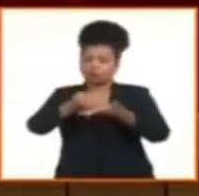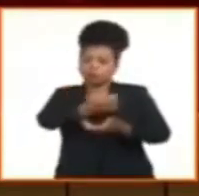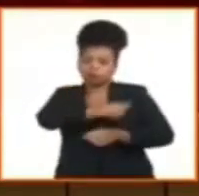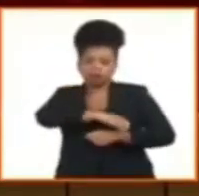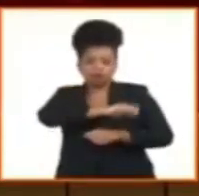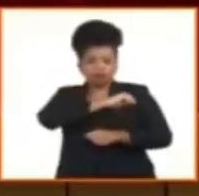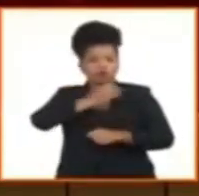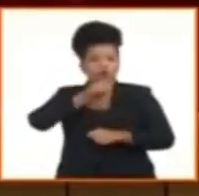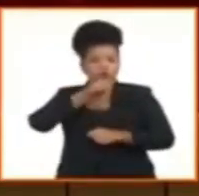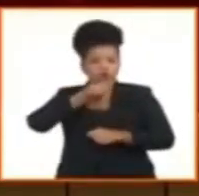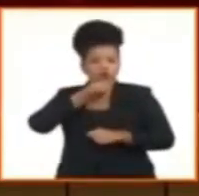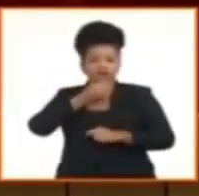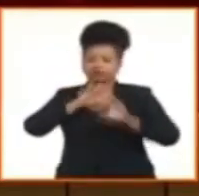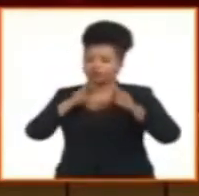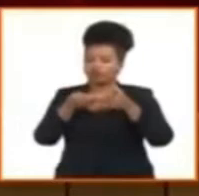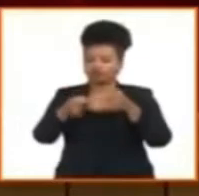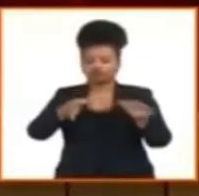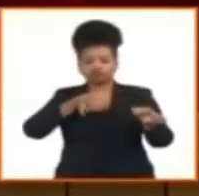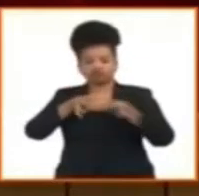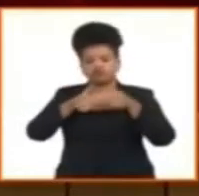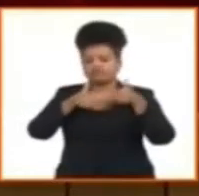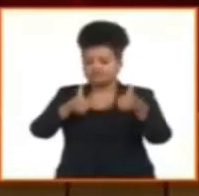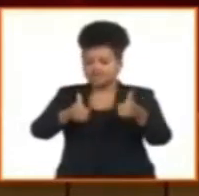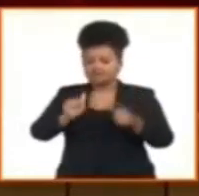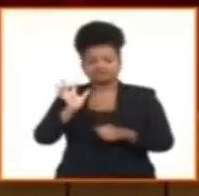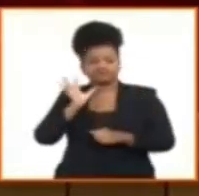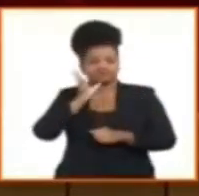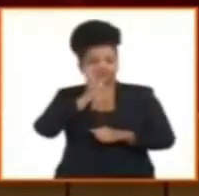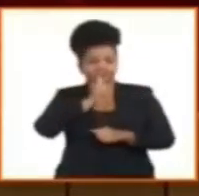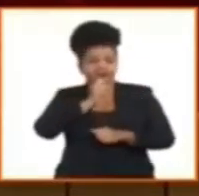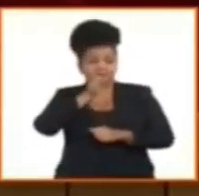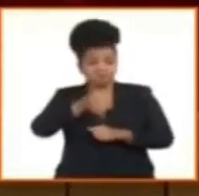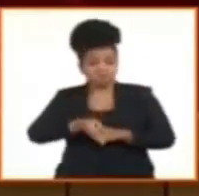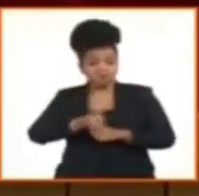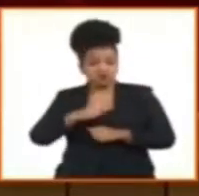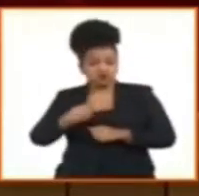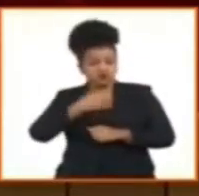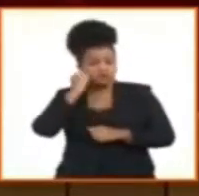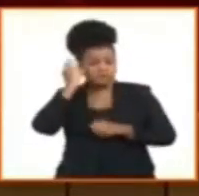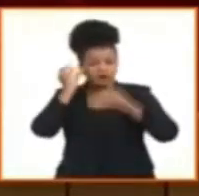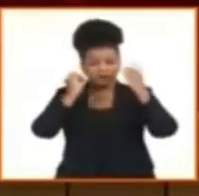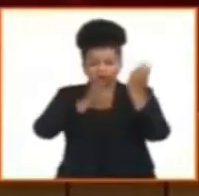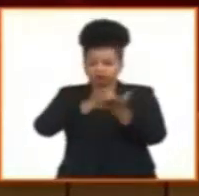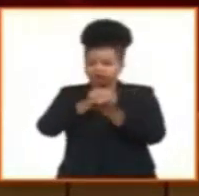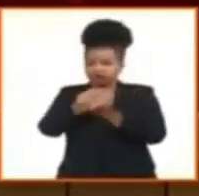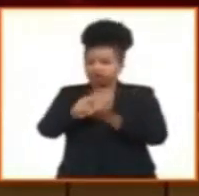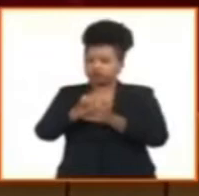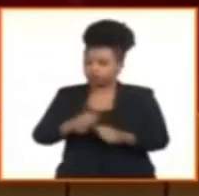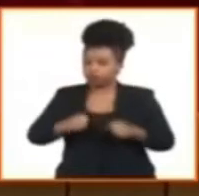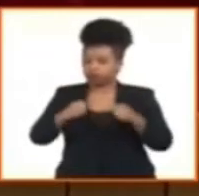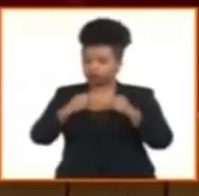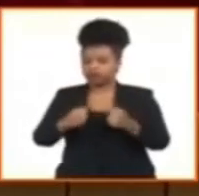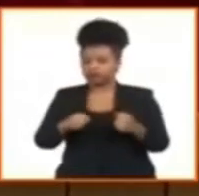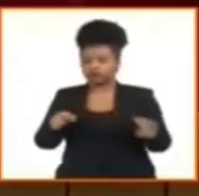diseño de lo funcional y lo bello. Por eso hablamos de resistencia creativa desde la unidad y reconociendo